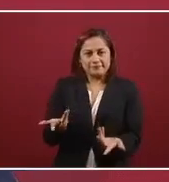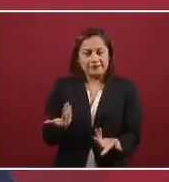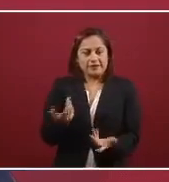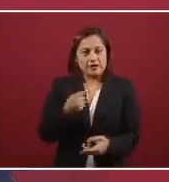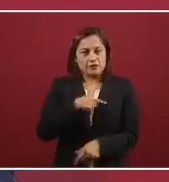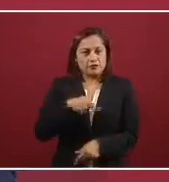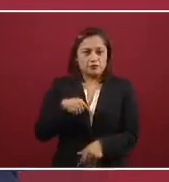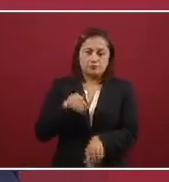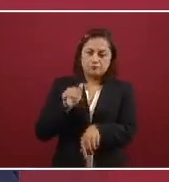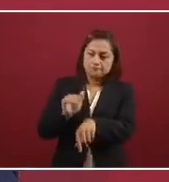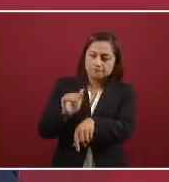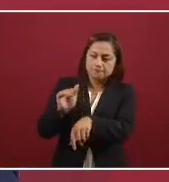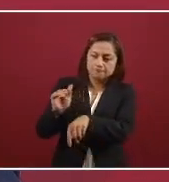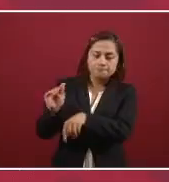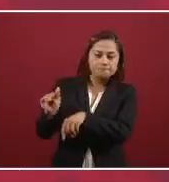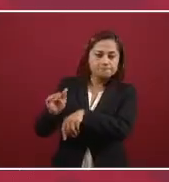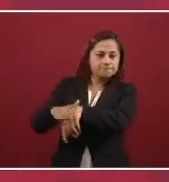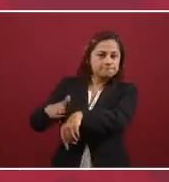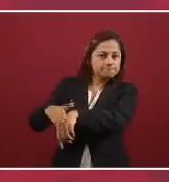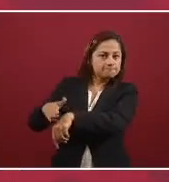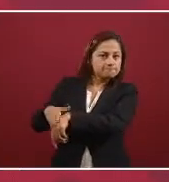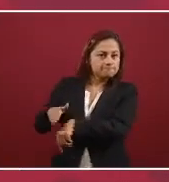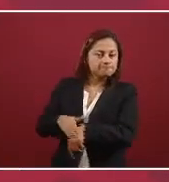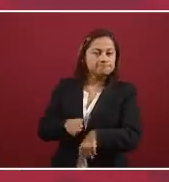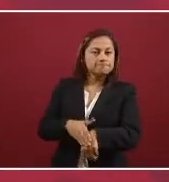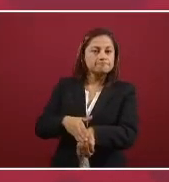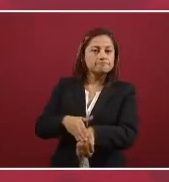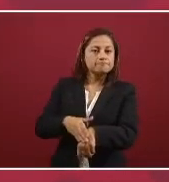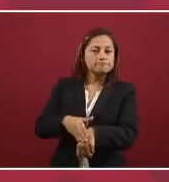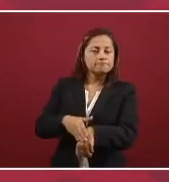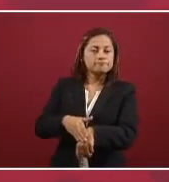exhortándolos a que